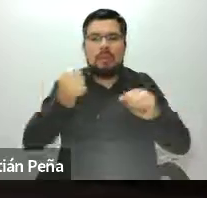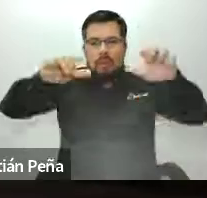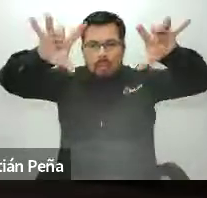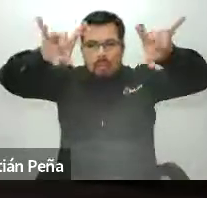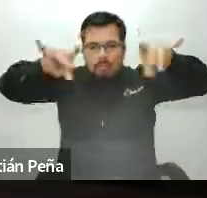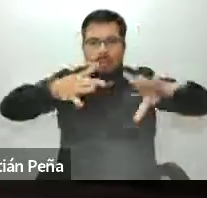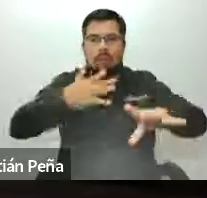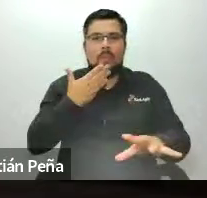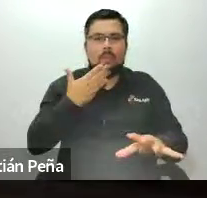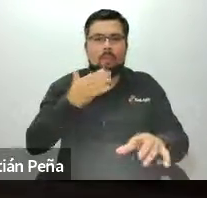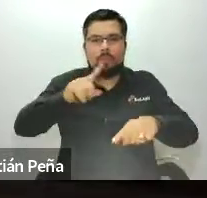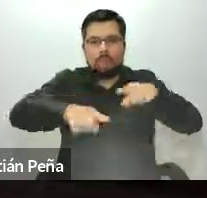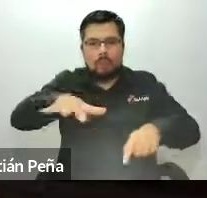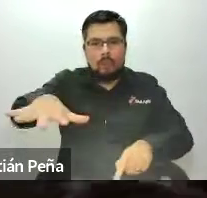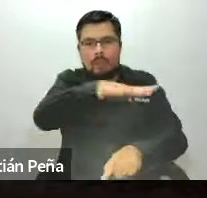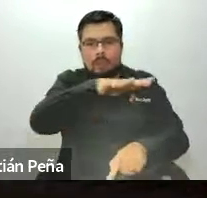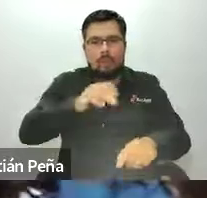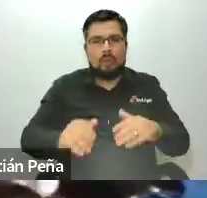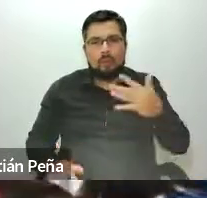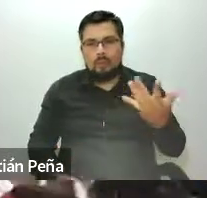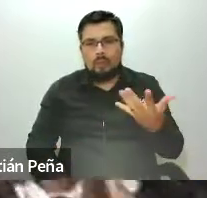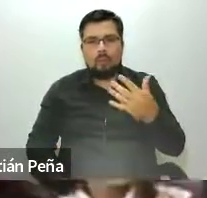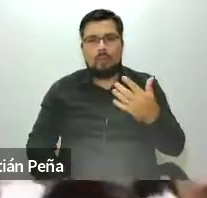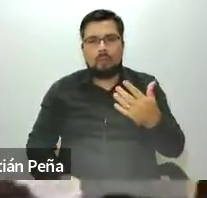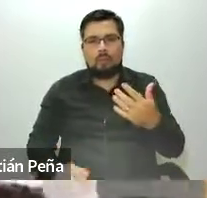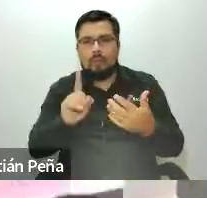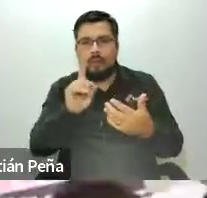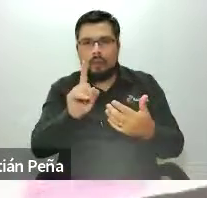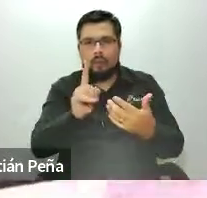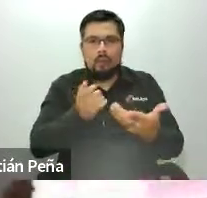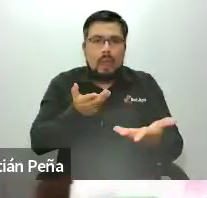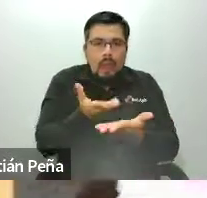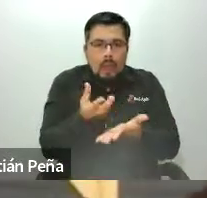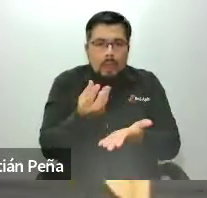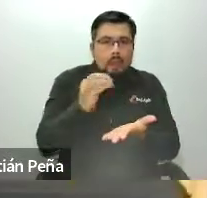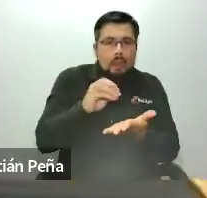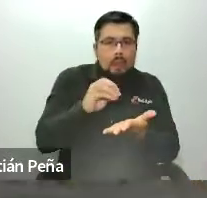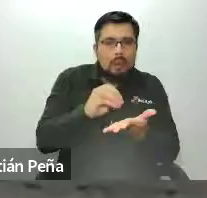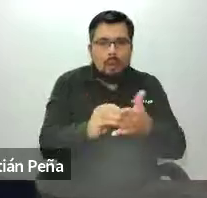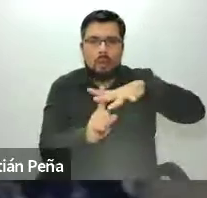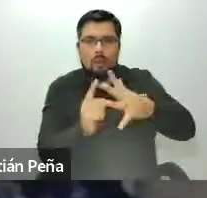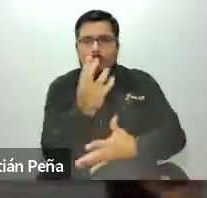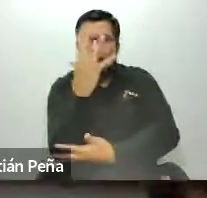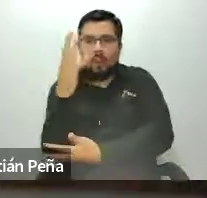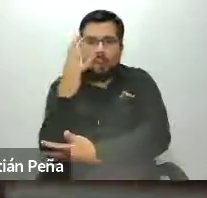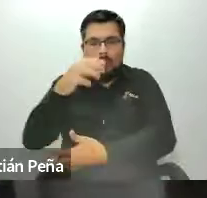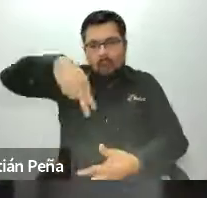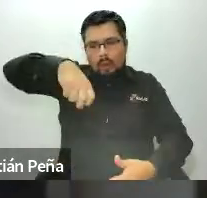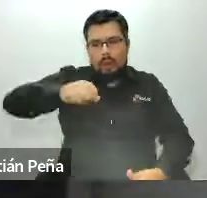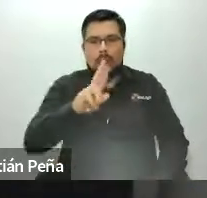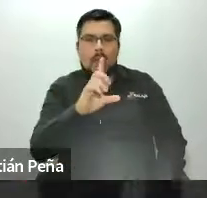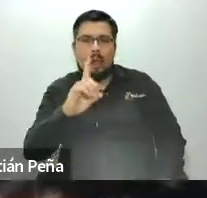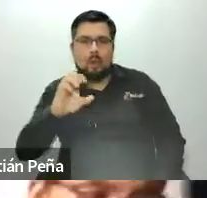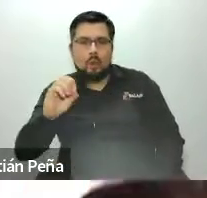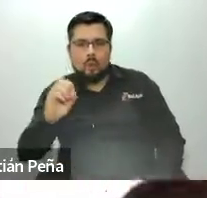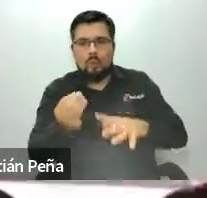donde pasáis una flor de viva dejáis. De allí donde ponéis a plantita sangrante, el nardo nace más fragante. Sed